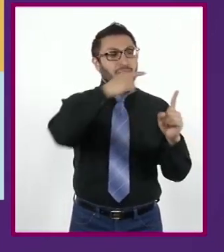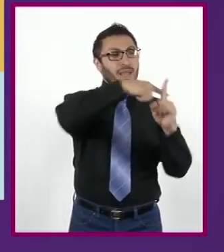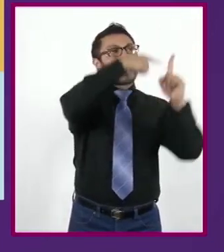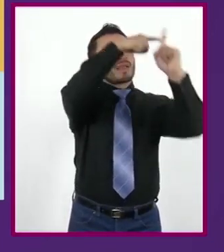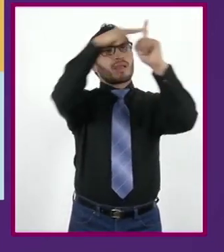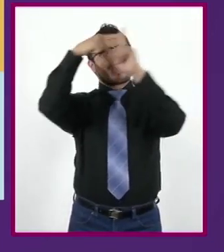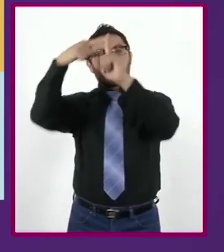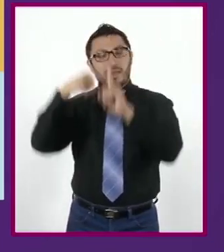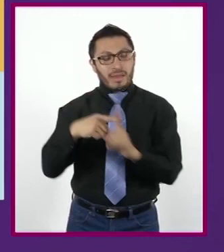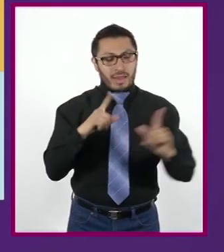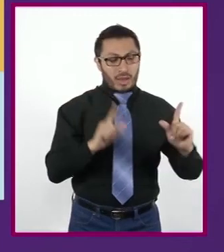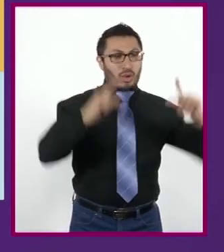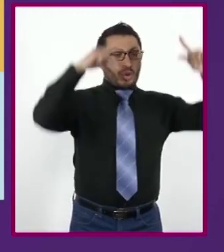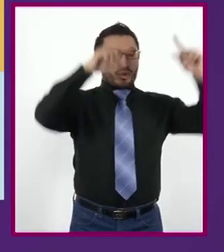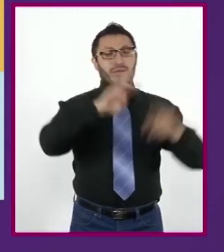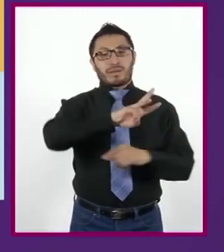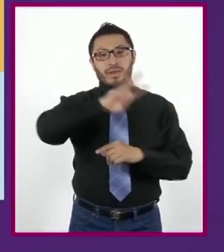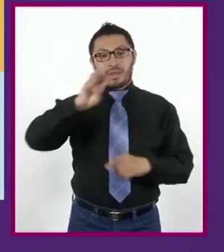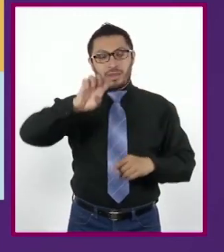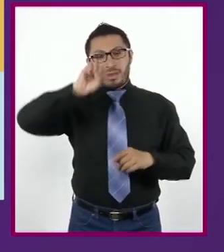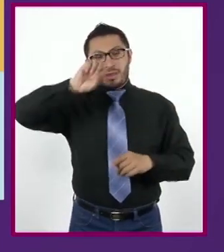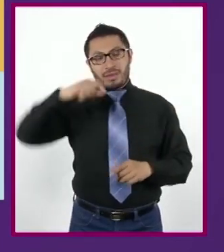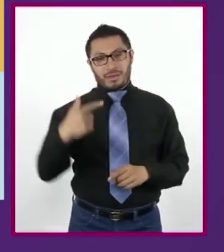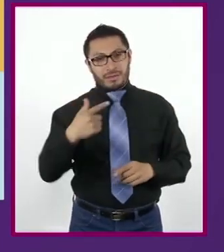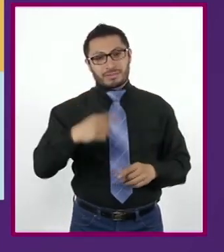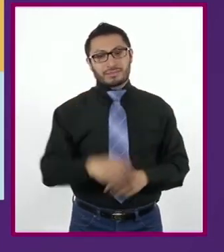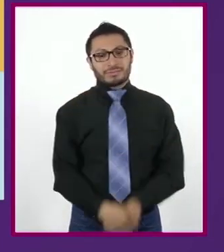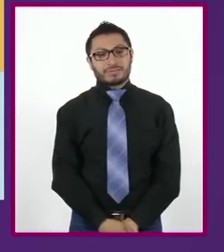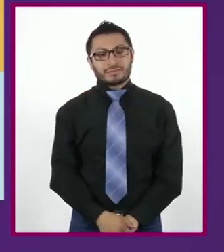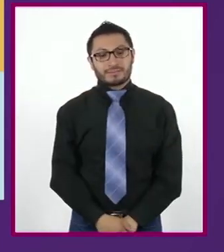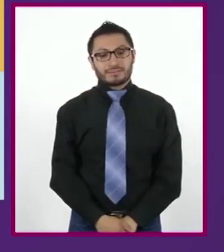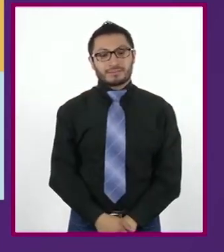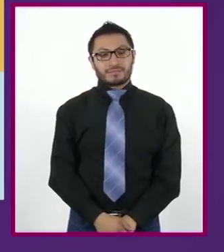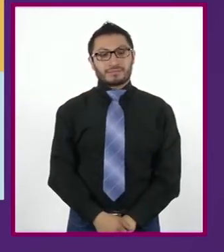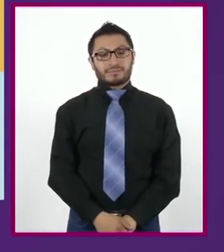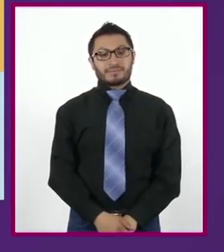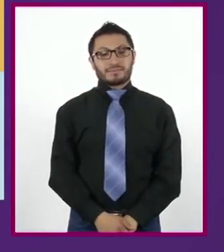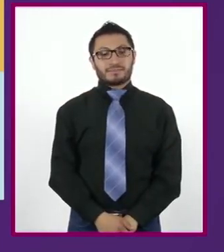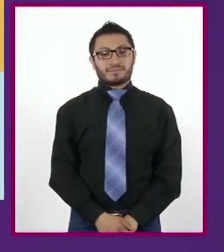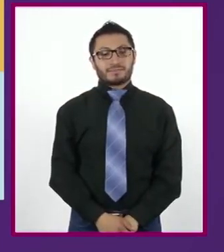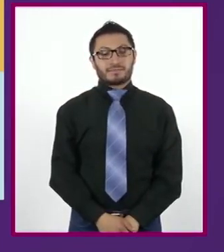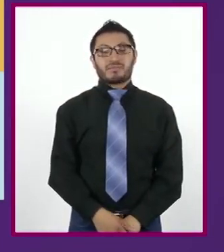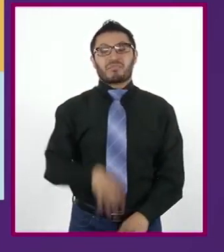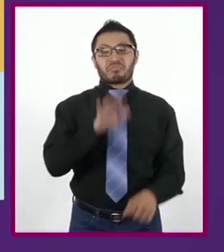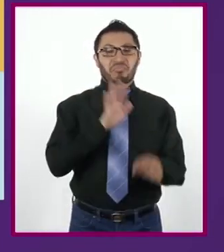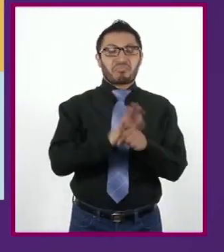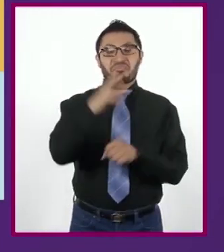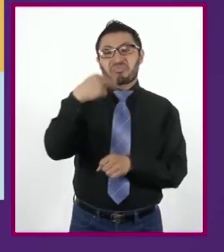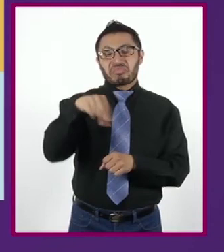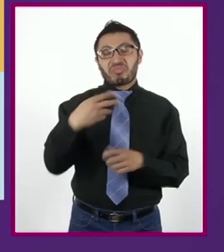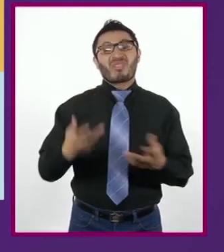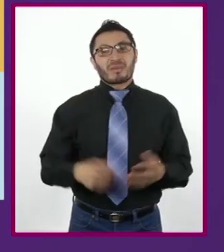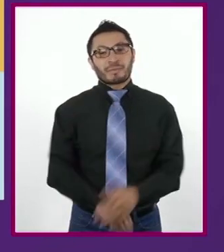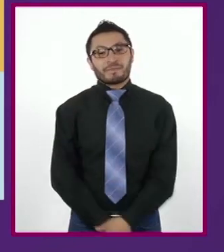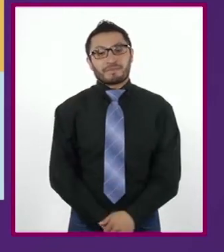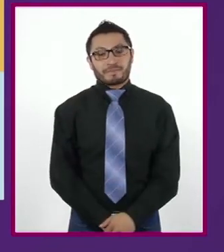ángulos interiores es 360 grados. ¿Qué nombre recibe ese